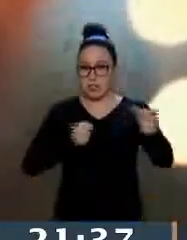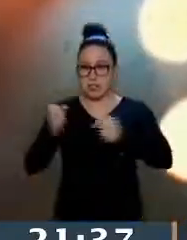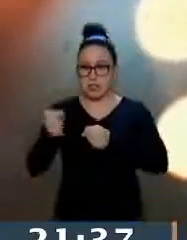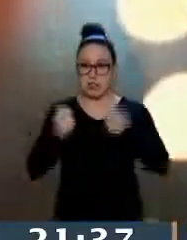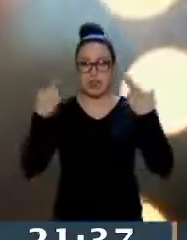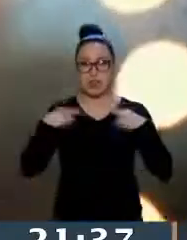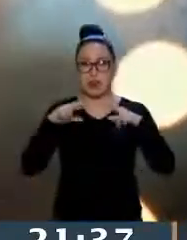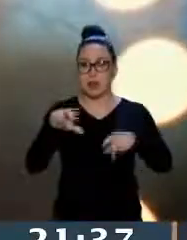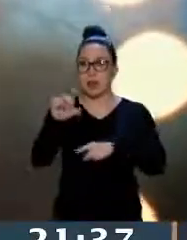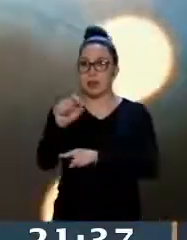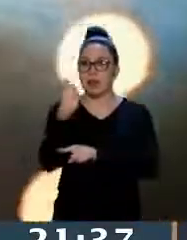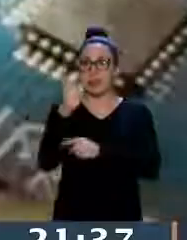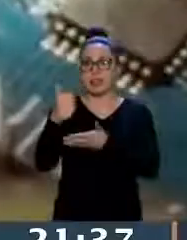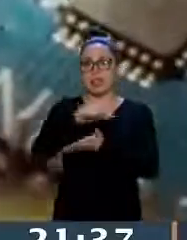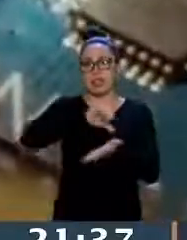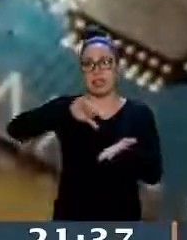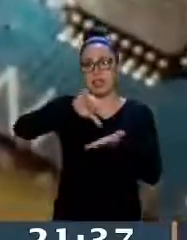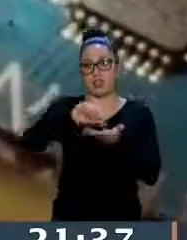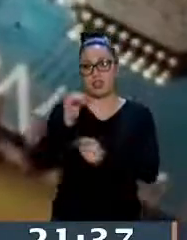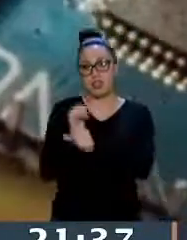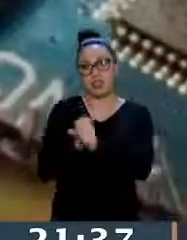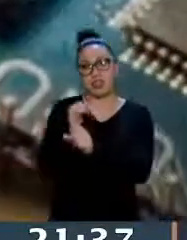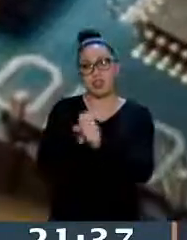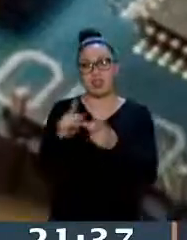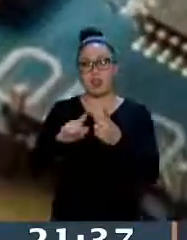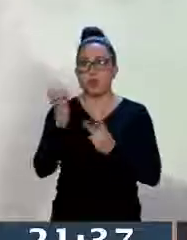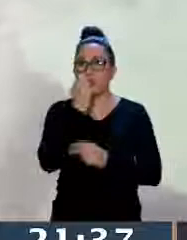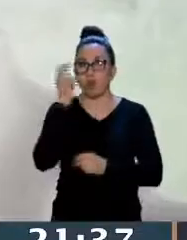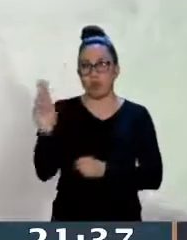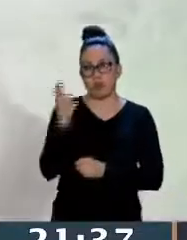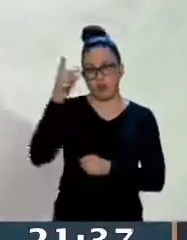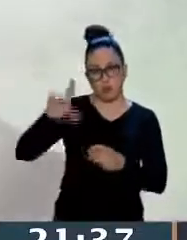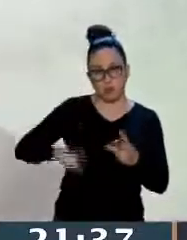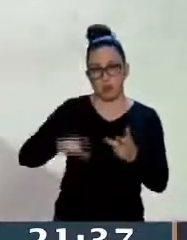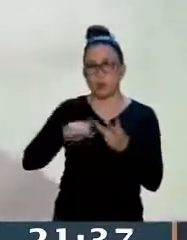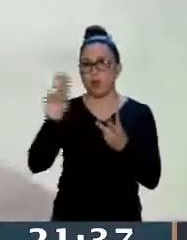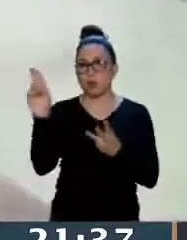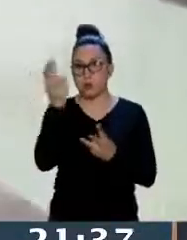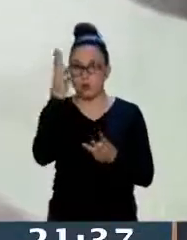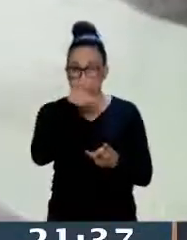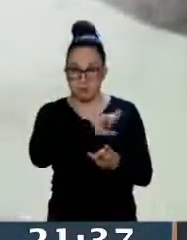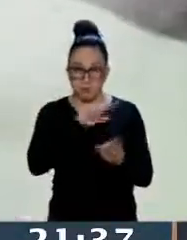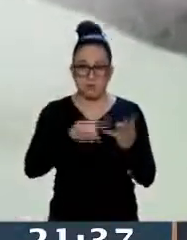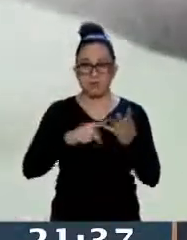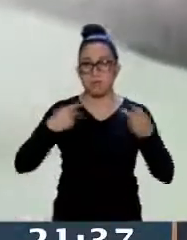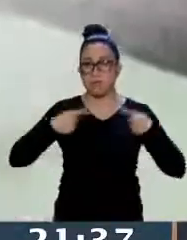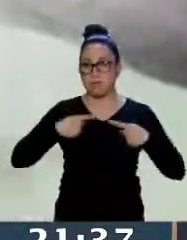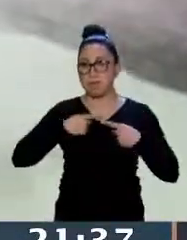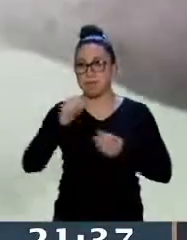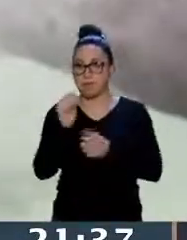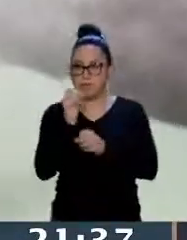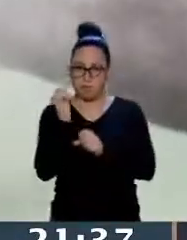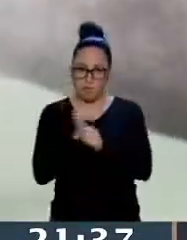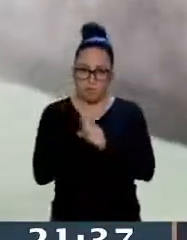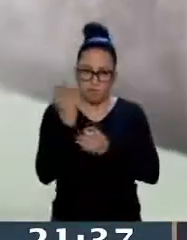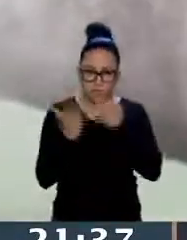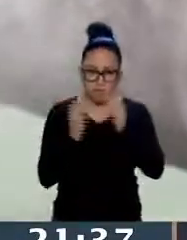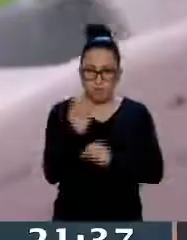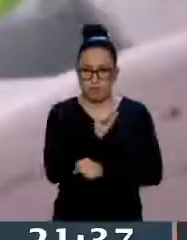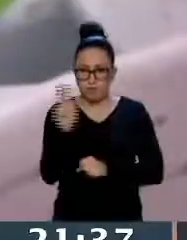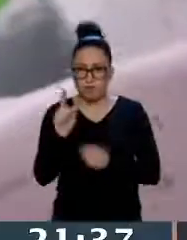centros públicos de investigación universidades públicas y privadas a chicos investigadores